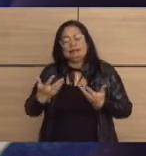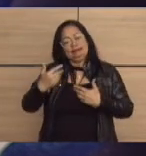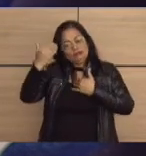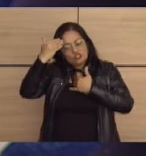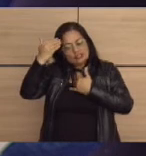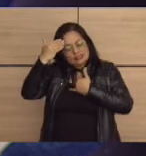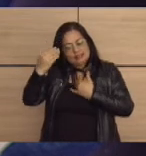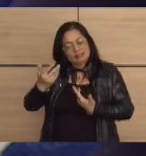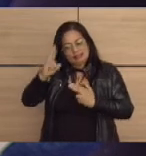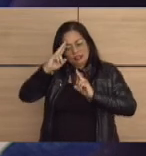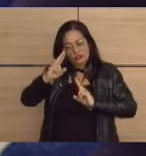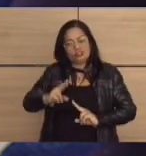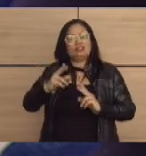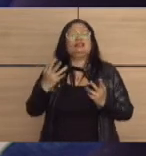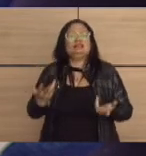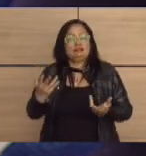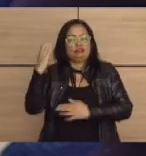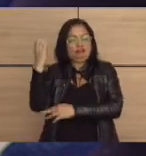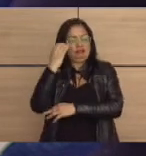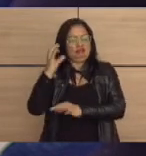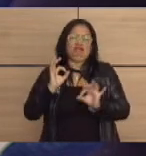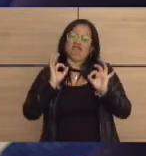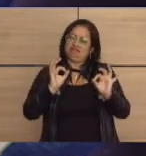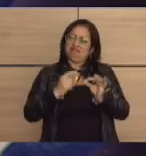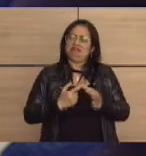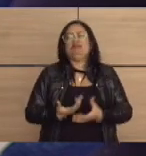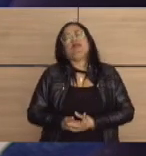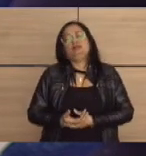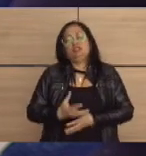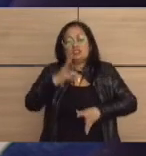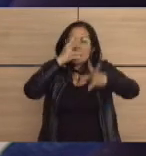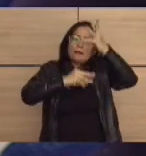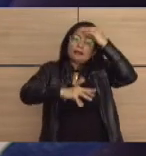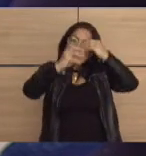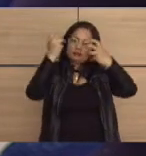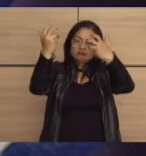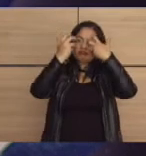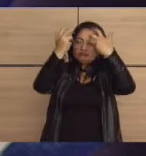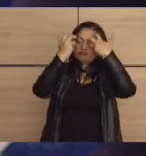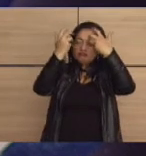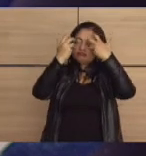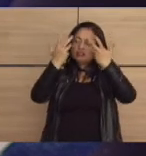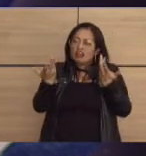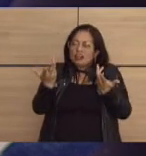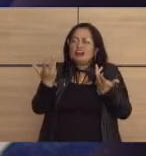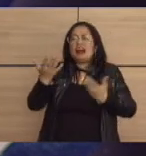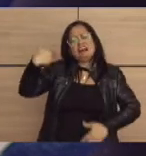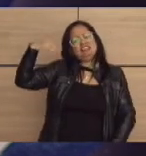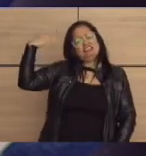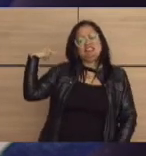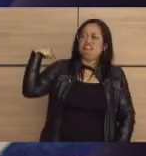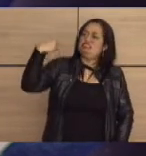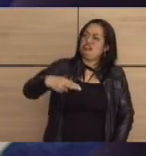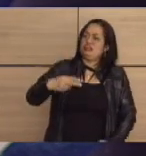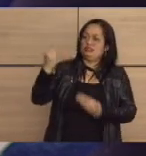esto: nosotros aprendimos, entre tantas cosas que nos enseñaron con espíritu colonial,